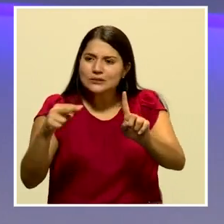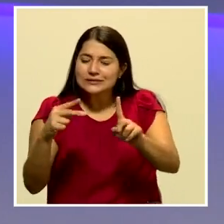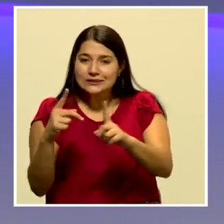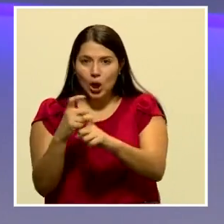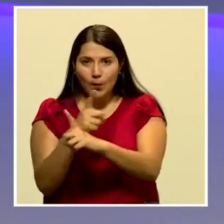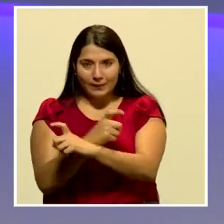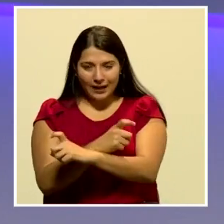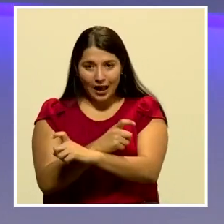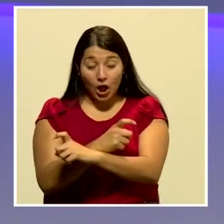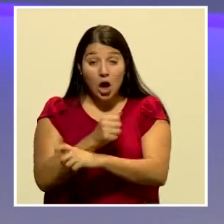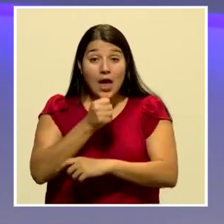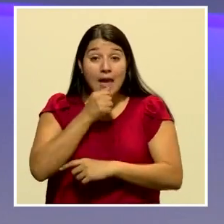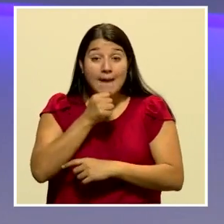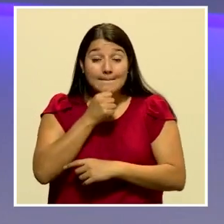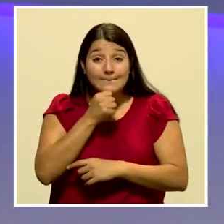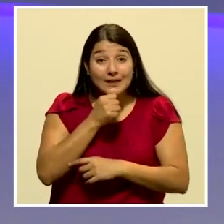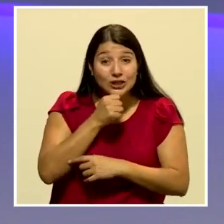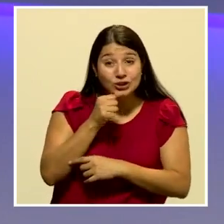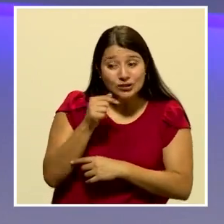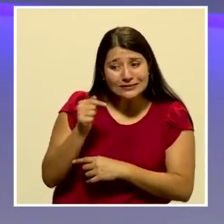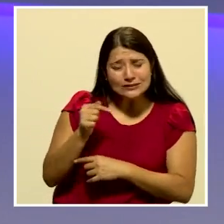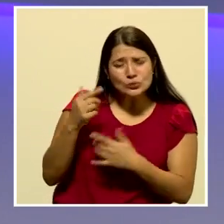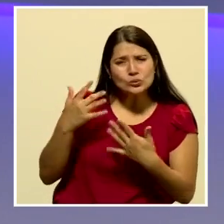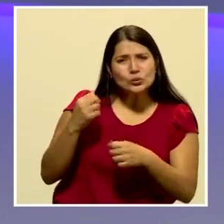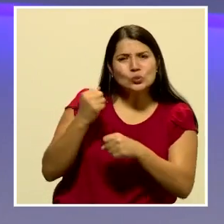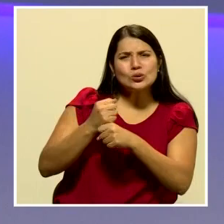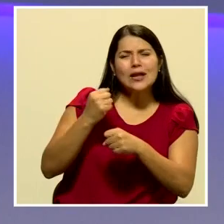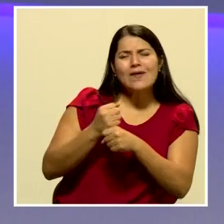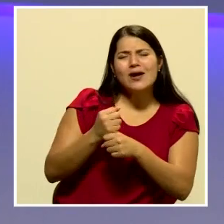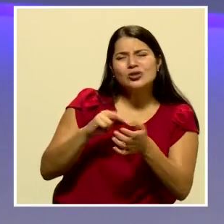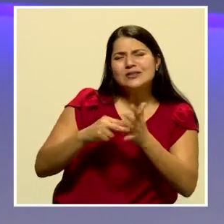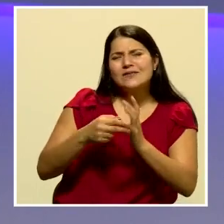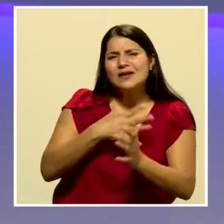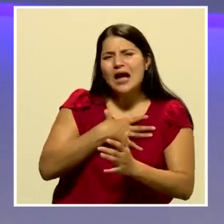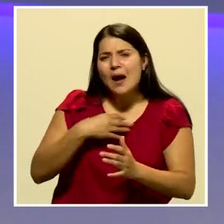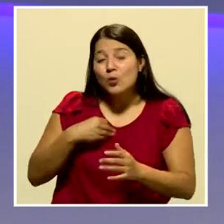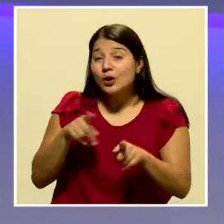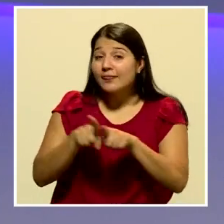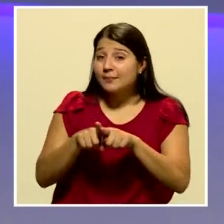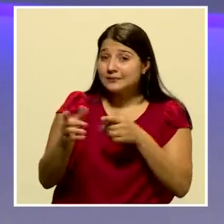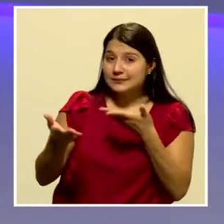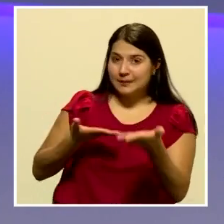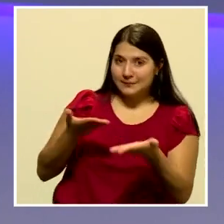complicadas. El periodismo es una pasión y es un servicio.